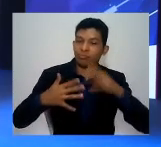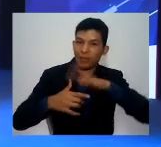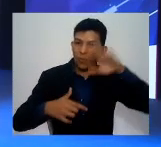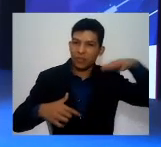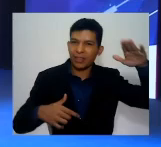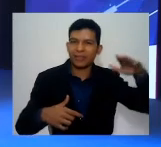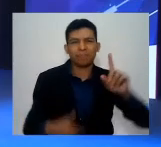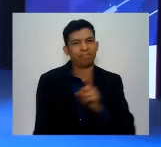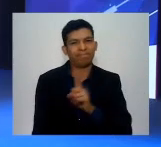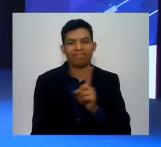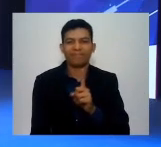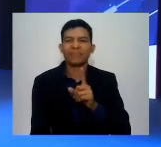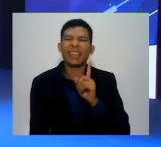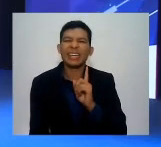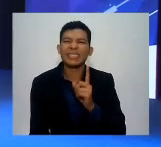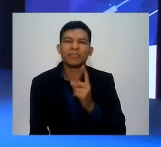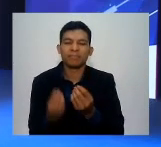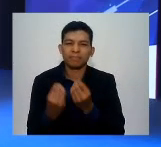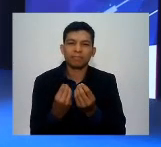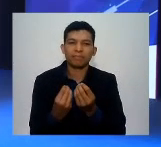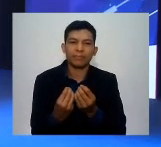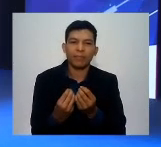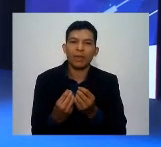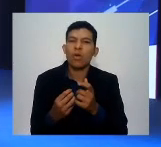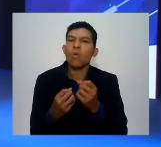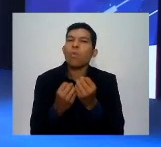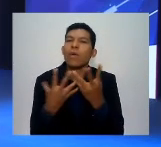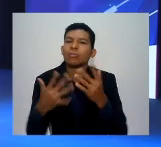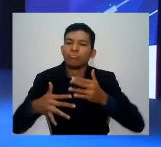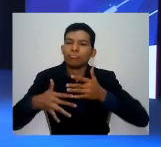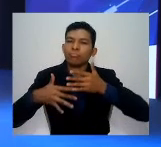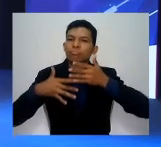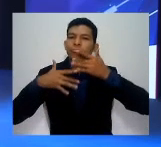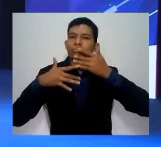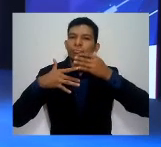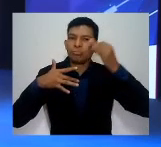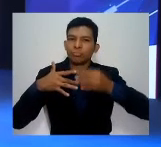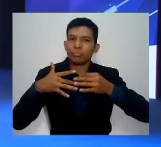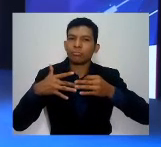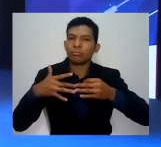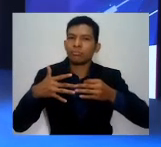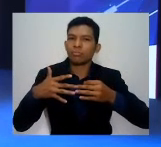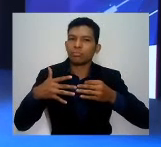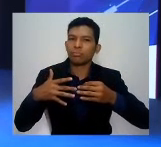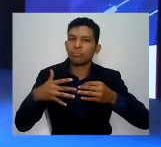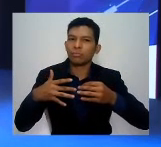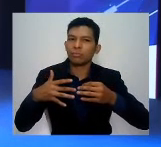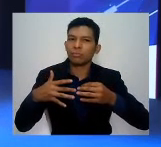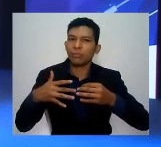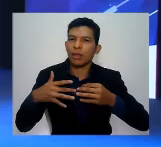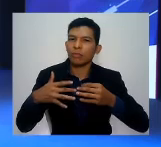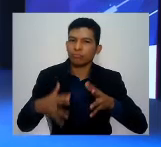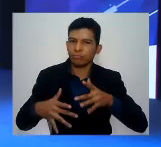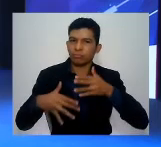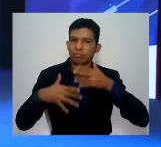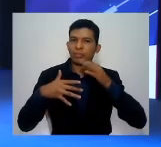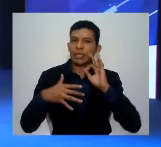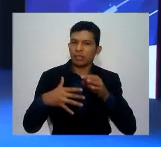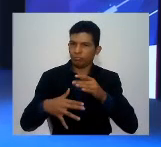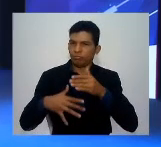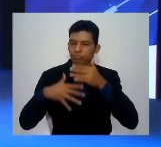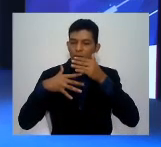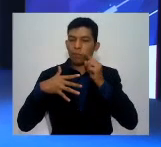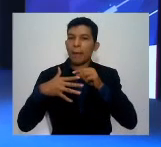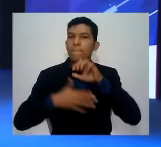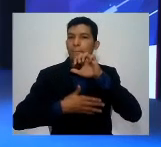mucho a la flotabilidad de los nadadores y les daba mucho aerodinamismo. Y eso hizo que como en, no